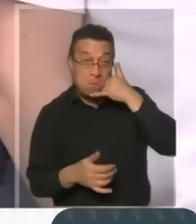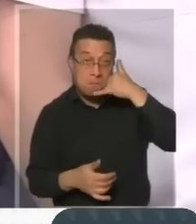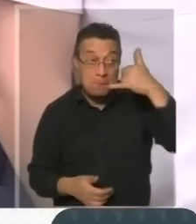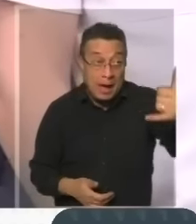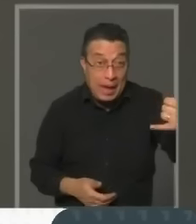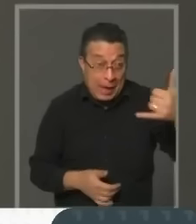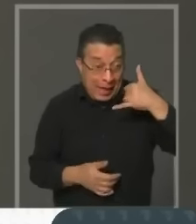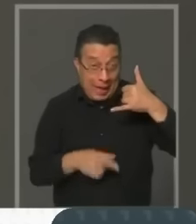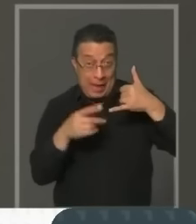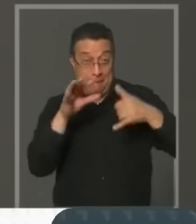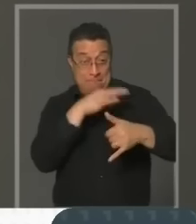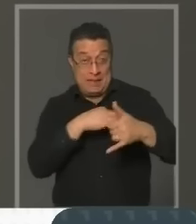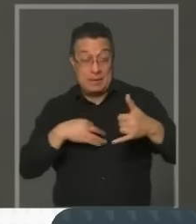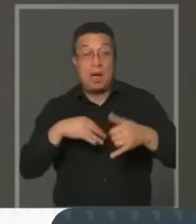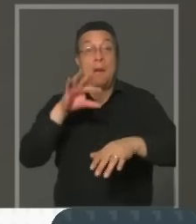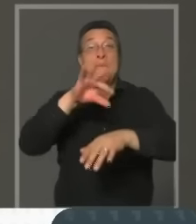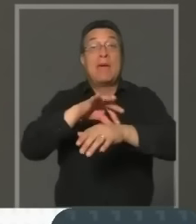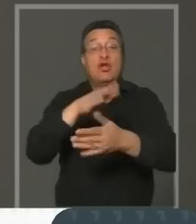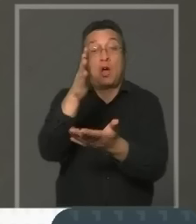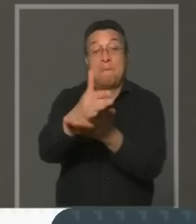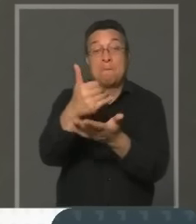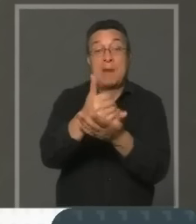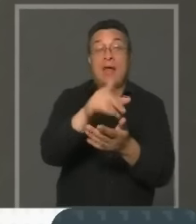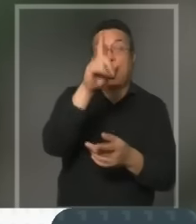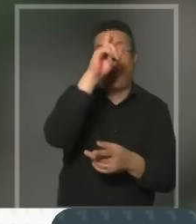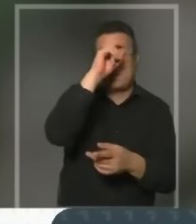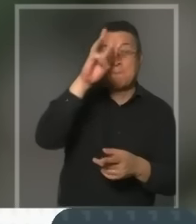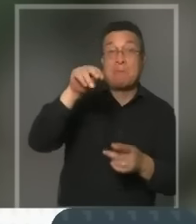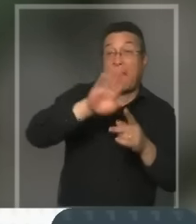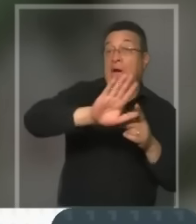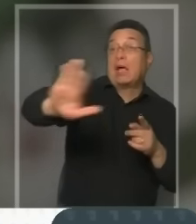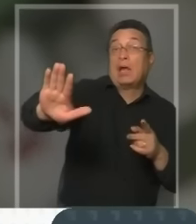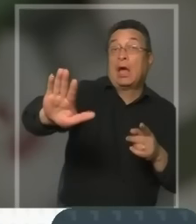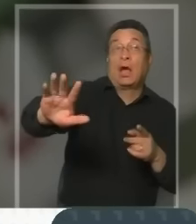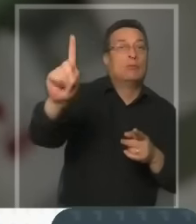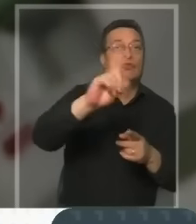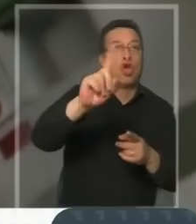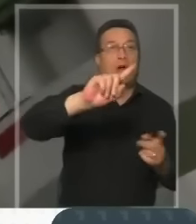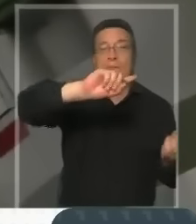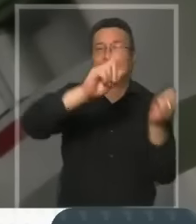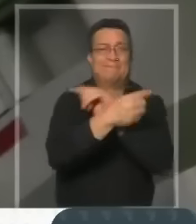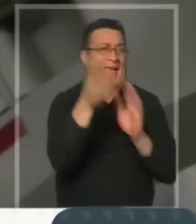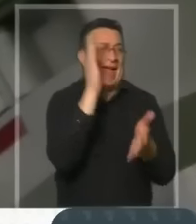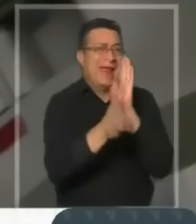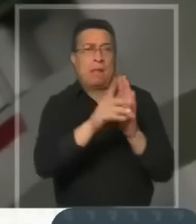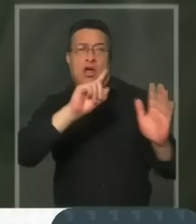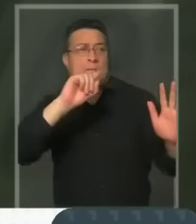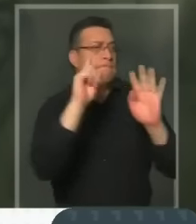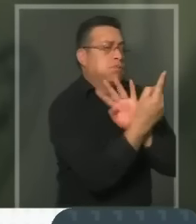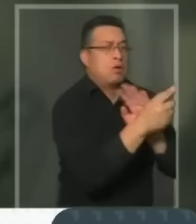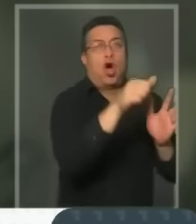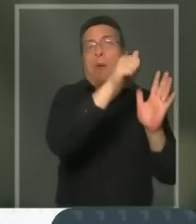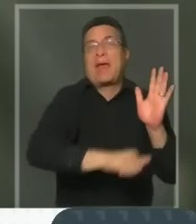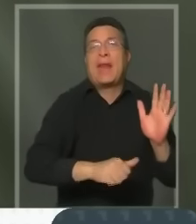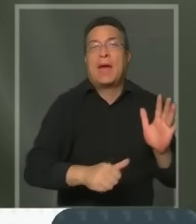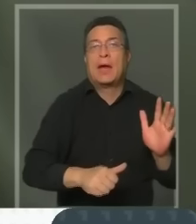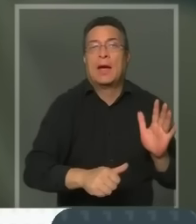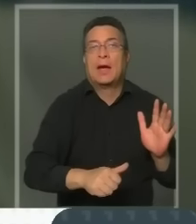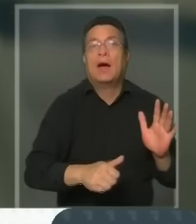los médicos cambiaron el plan original de hospitalización para avanzar lo más rápido posible hacia una cirugía.